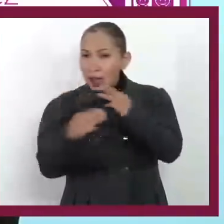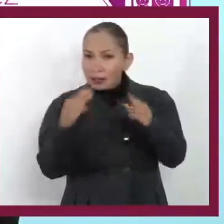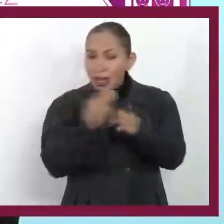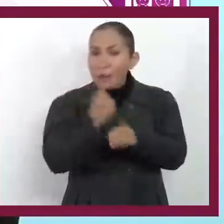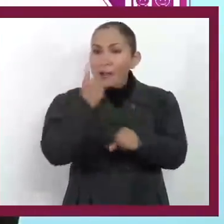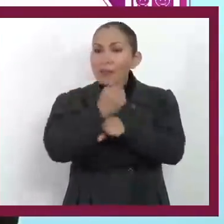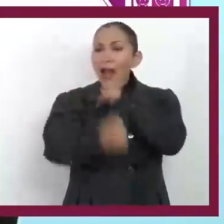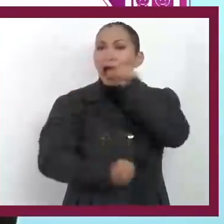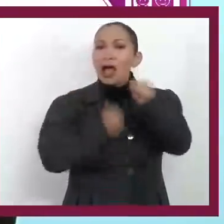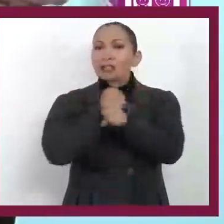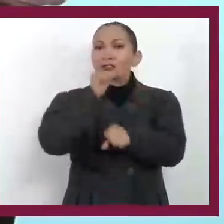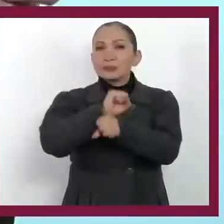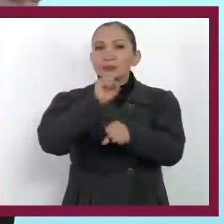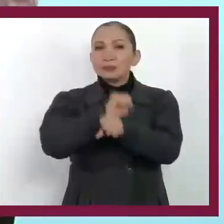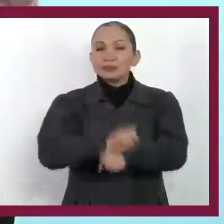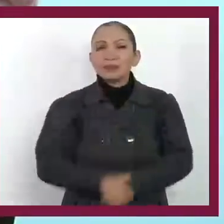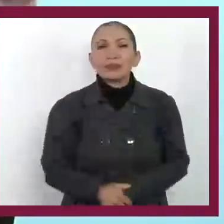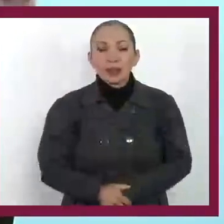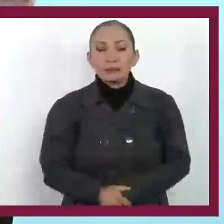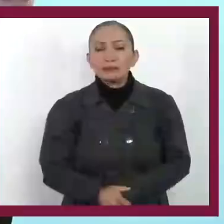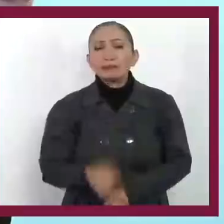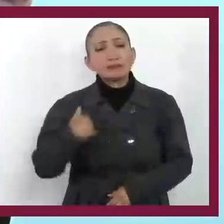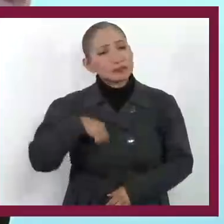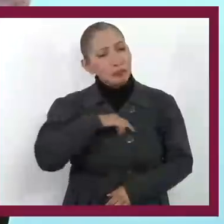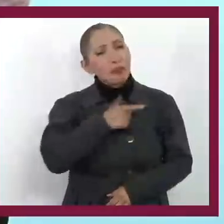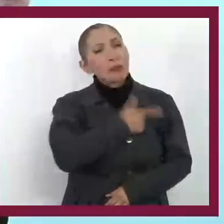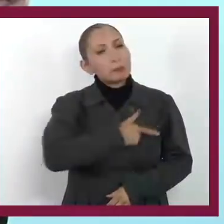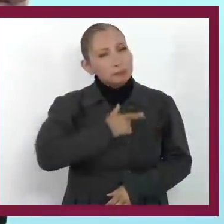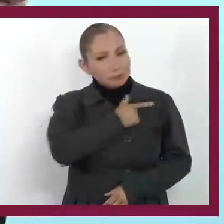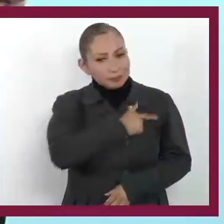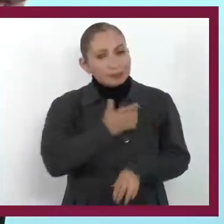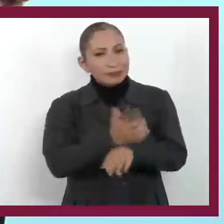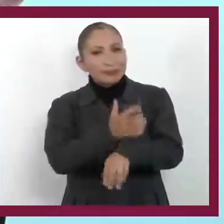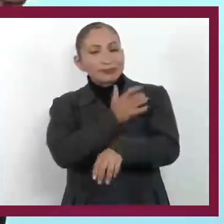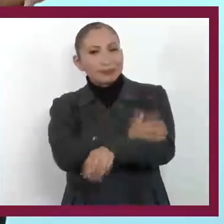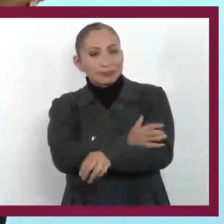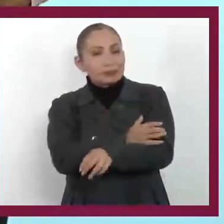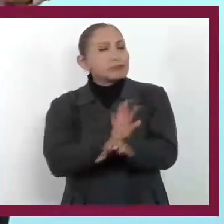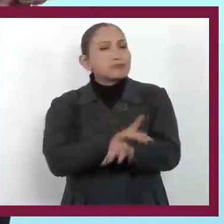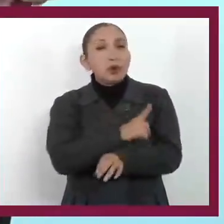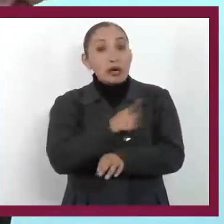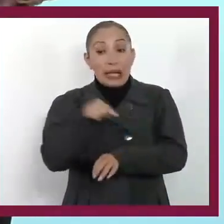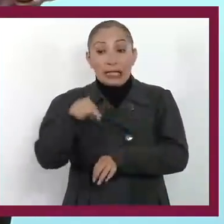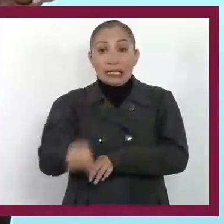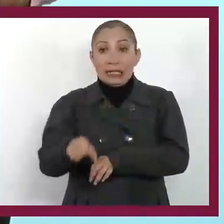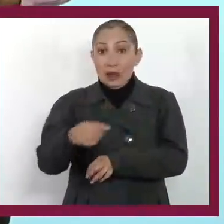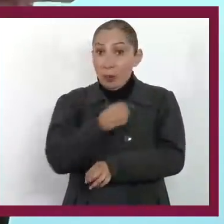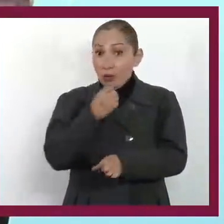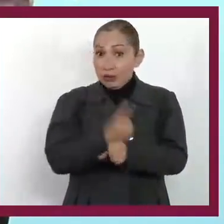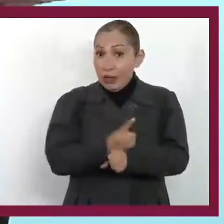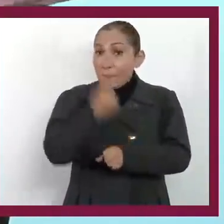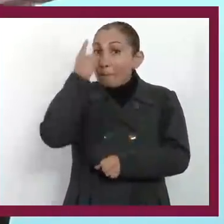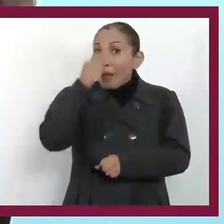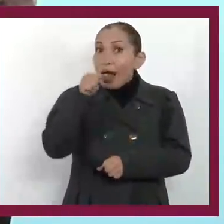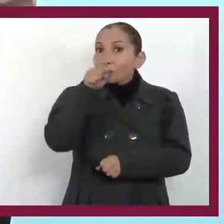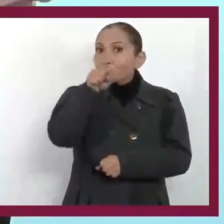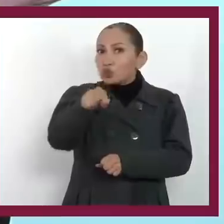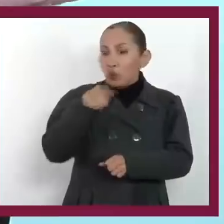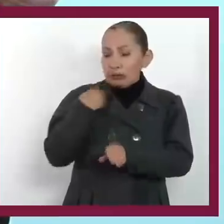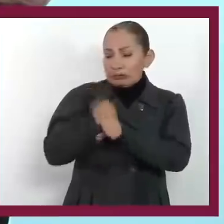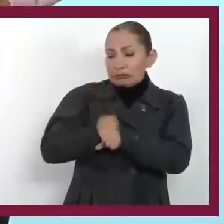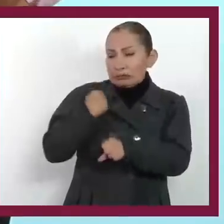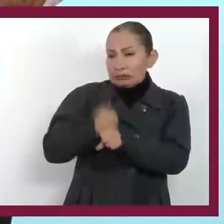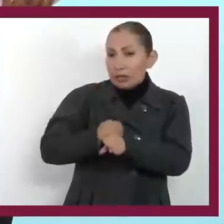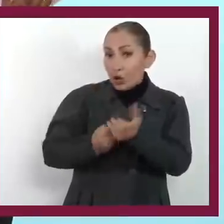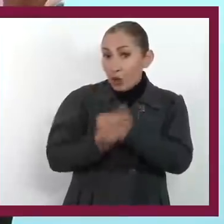de primer grado de secundaria. Nos da mucho gusto que nos acompañen, porque esta es una oportunidad para que pongan en